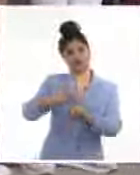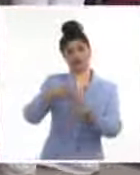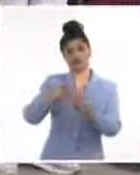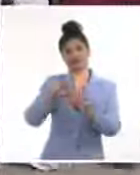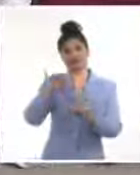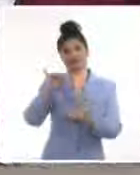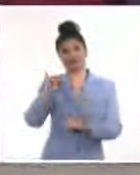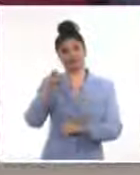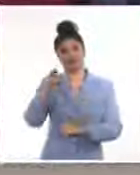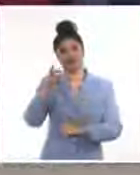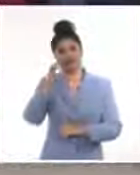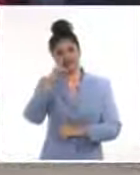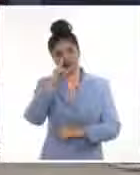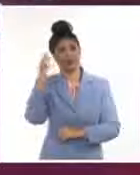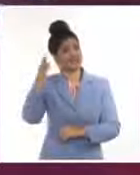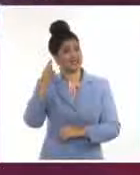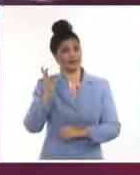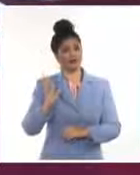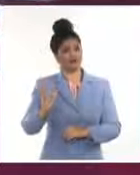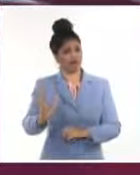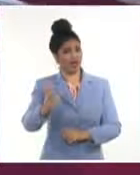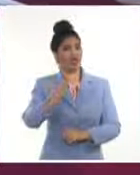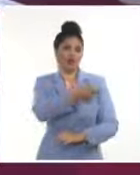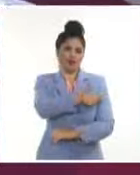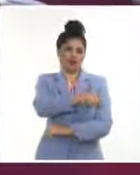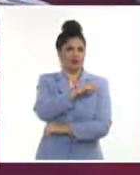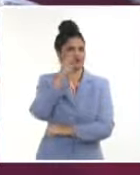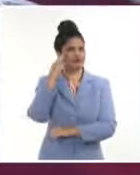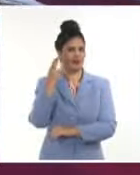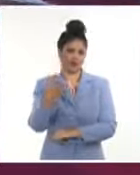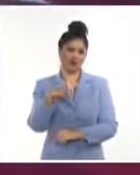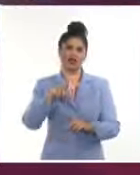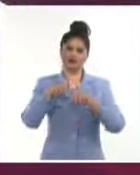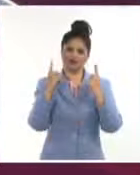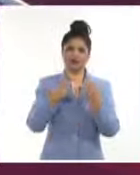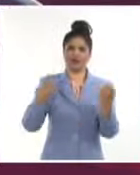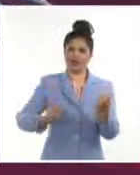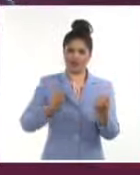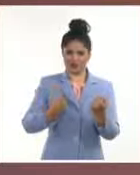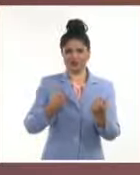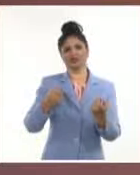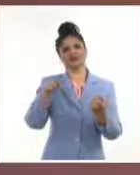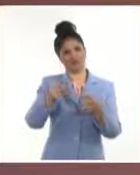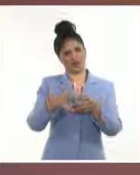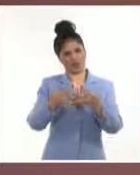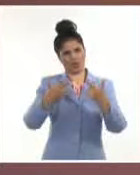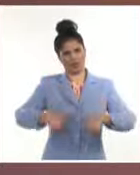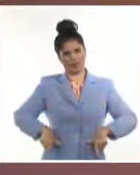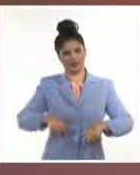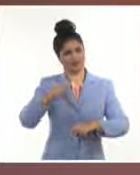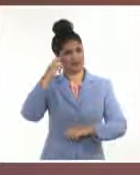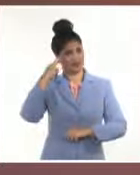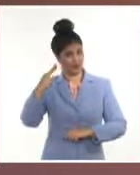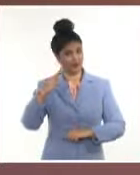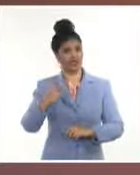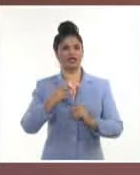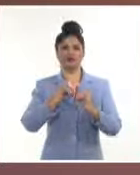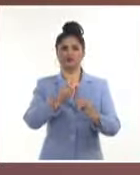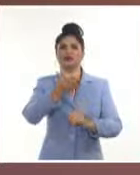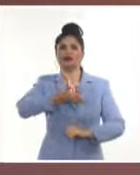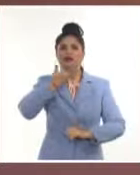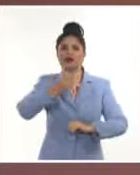aplaudida siempre por el pueblo, por los aficionados de su tierra artemiseña y de todo el país. Como dijera el presidente cubano Miguel